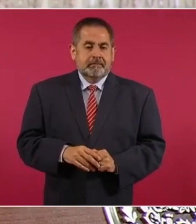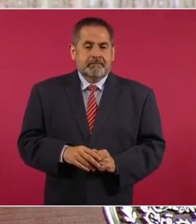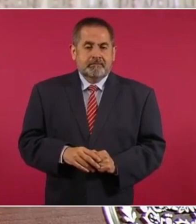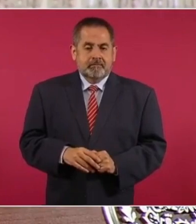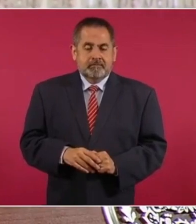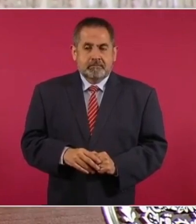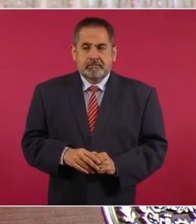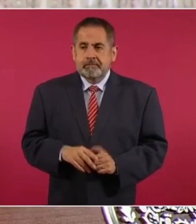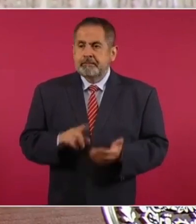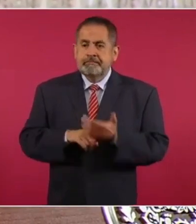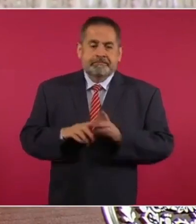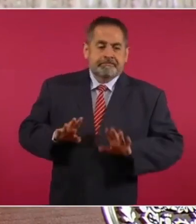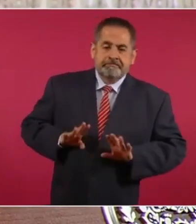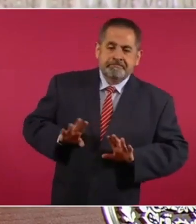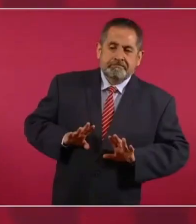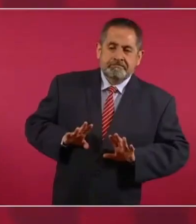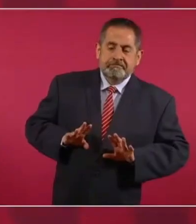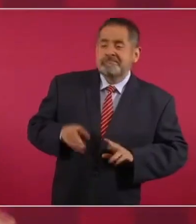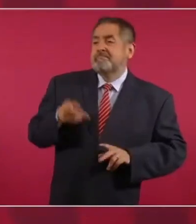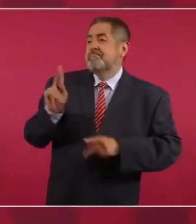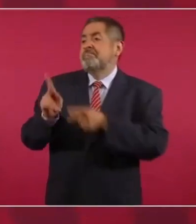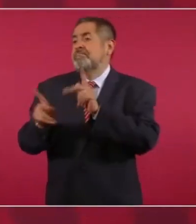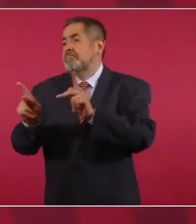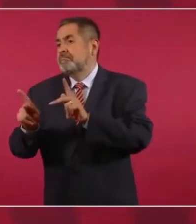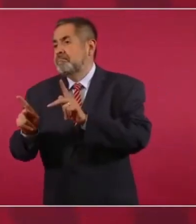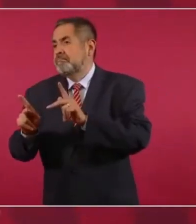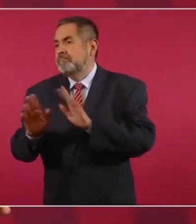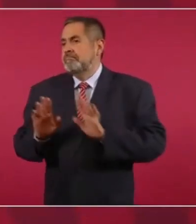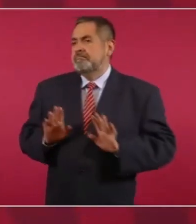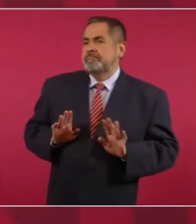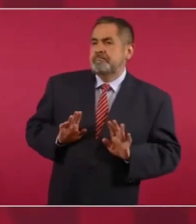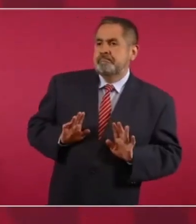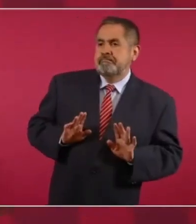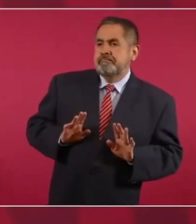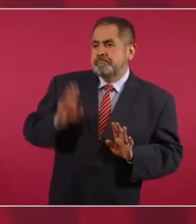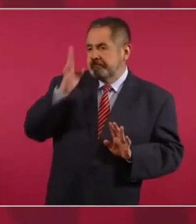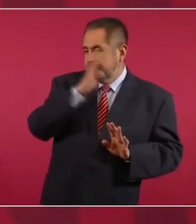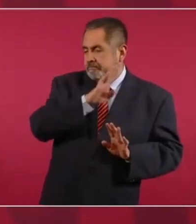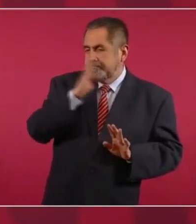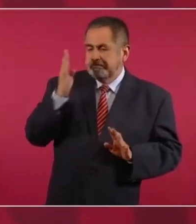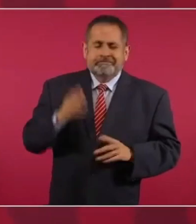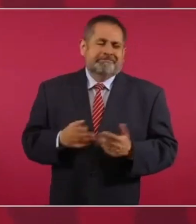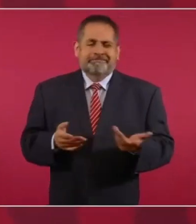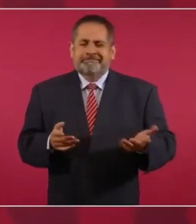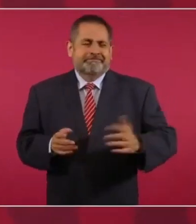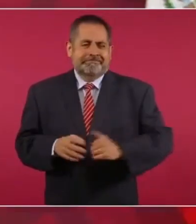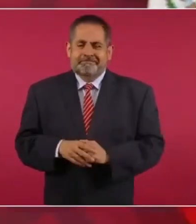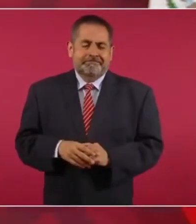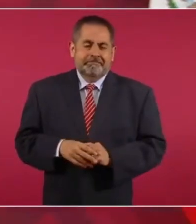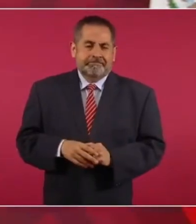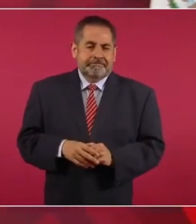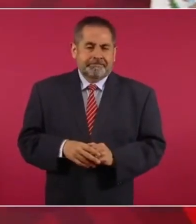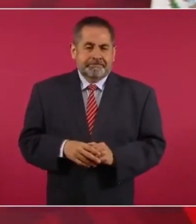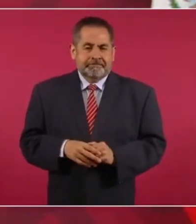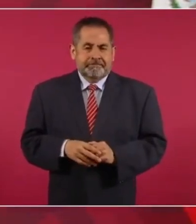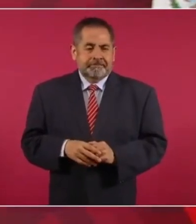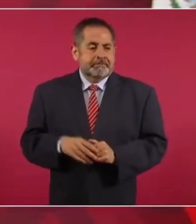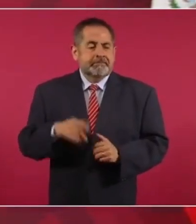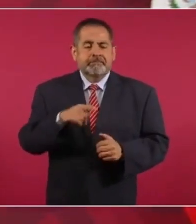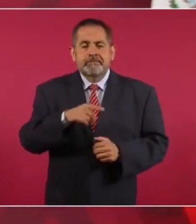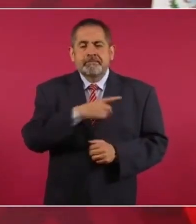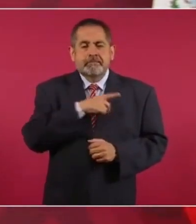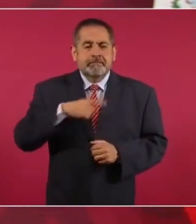nos conviene o cuando nos cuestionaron a nosotros, y guardar